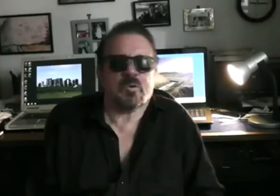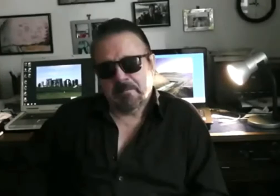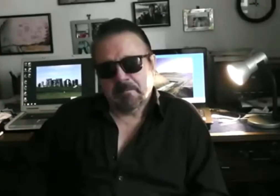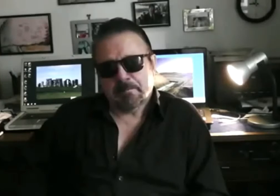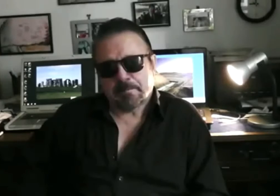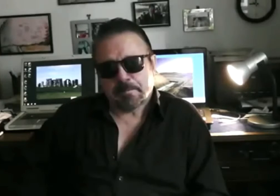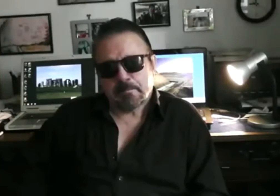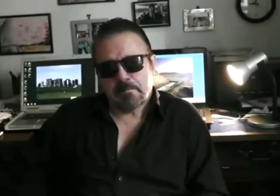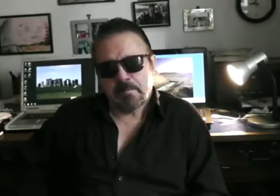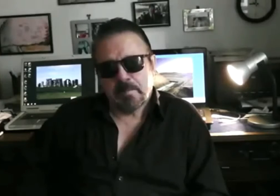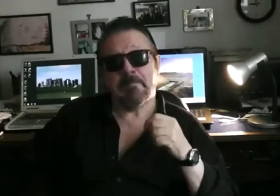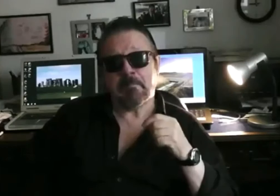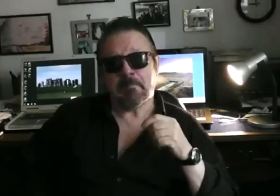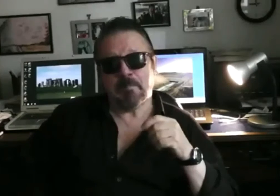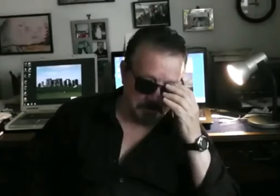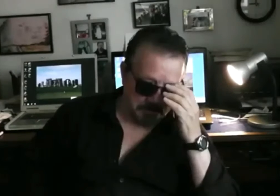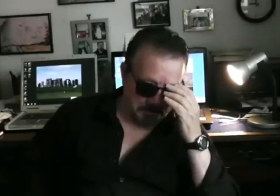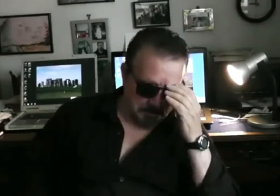terrorífico.